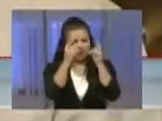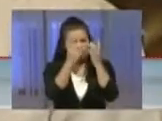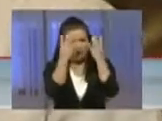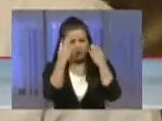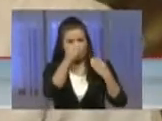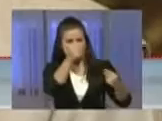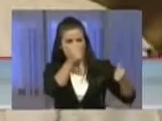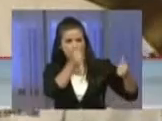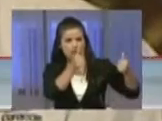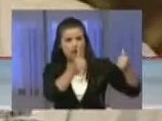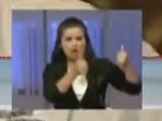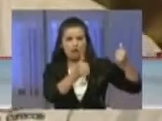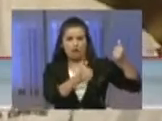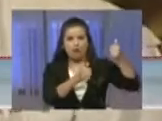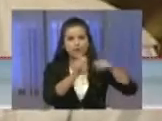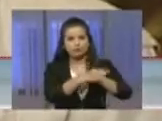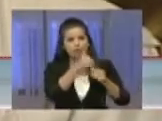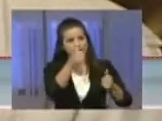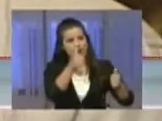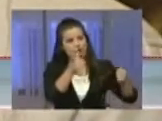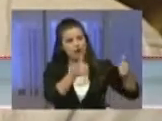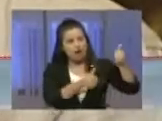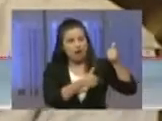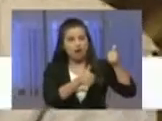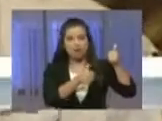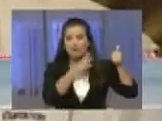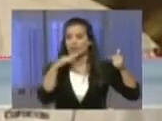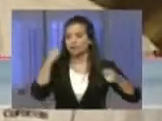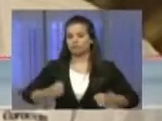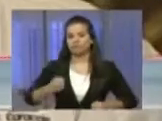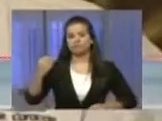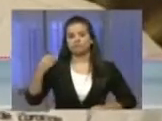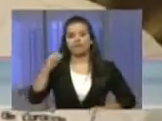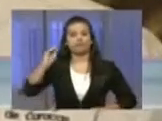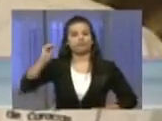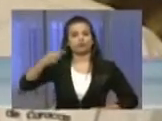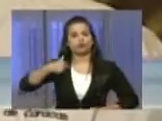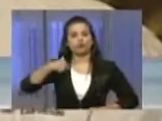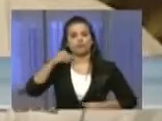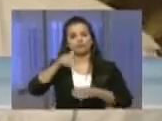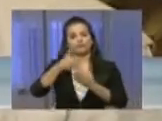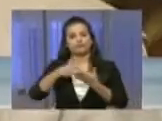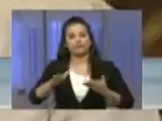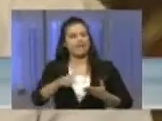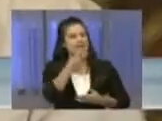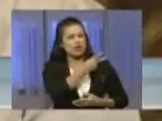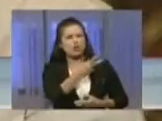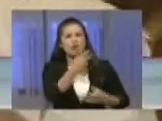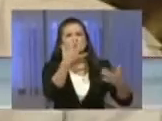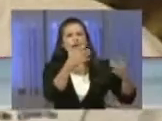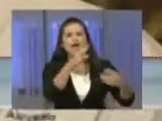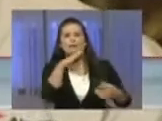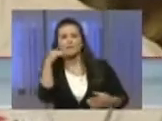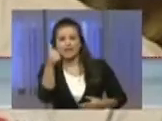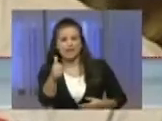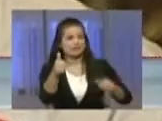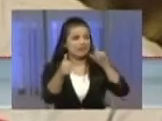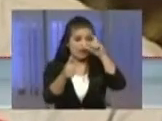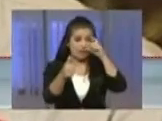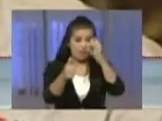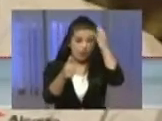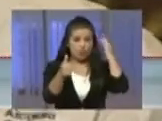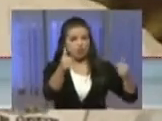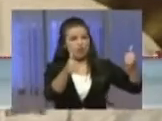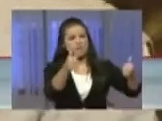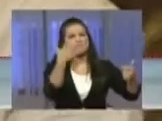oposición son parecen perdóneme la la expresión Parecen dos borrachos peleándose por una botella vacía ya vamos alup se lanzó a